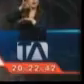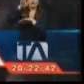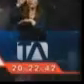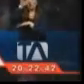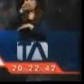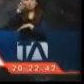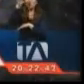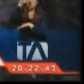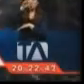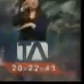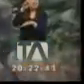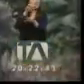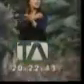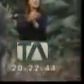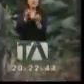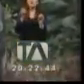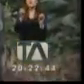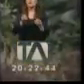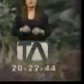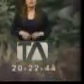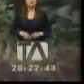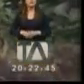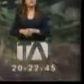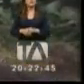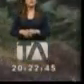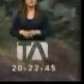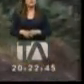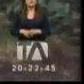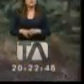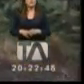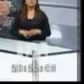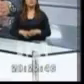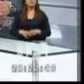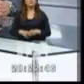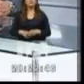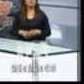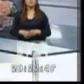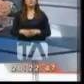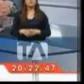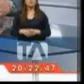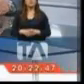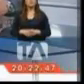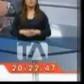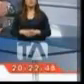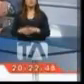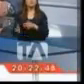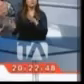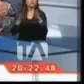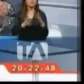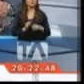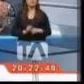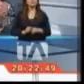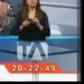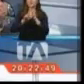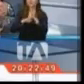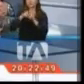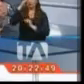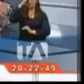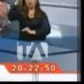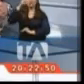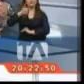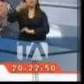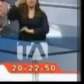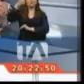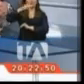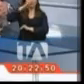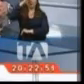positivos hasta el momento. En Tulcán, Jairo Jacome Ortega, 24 horas. Y hace minutos, el comandante general del ejército,